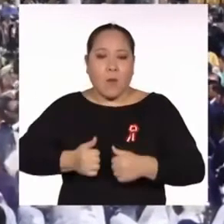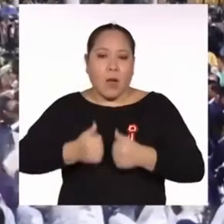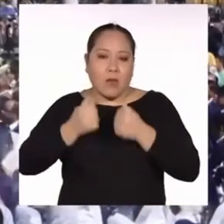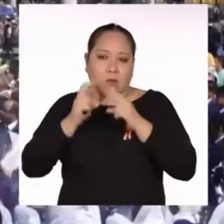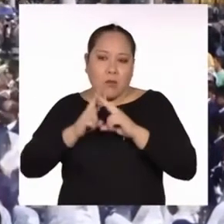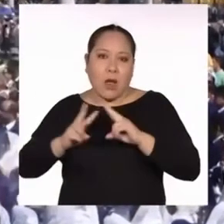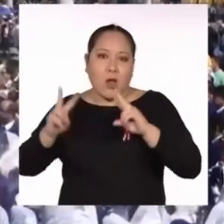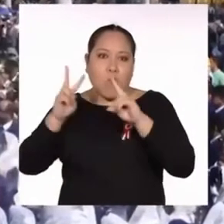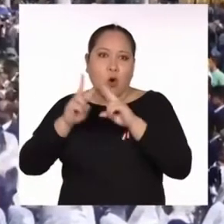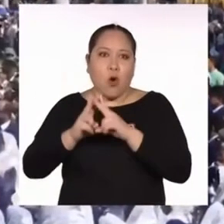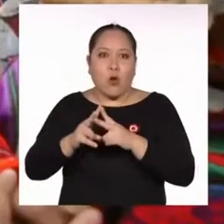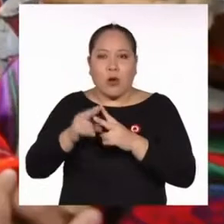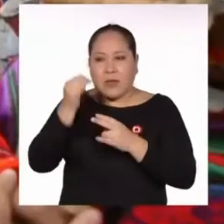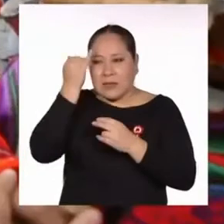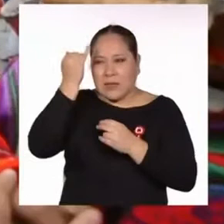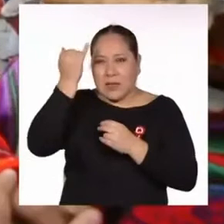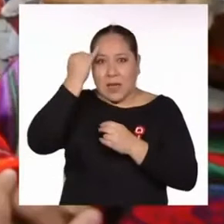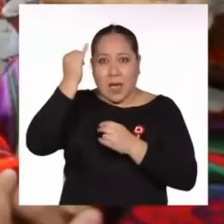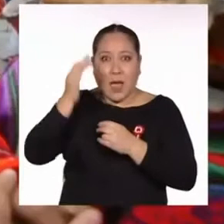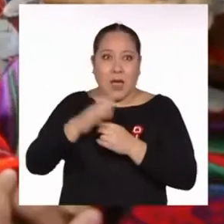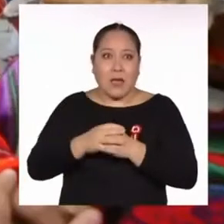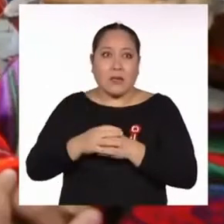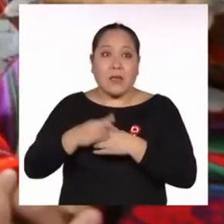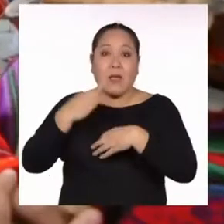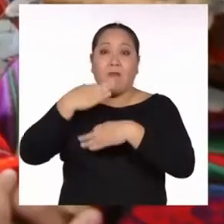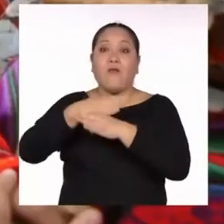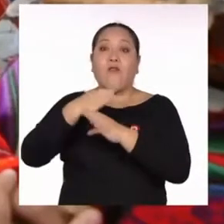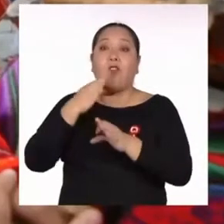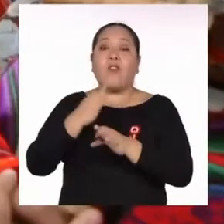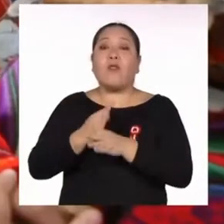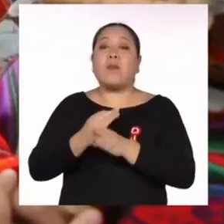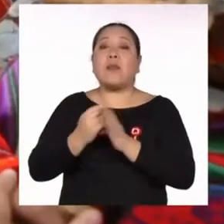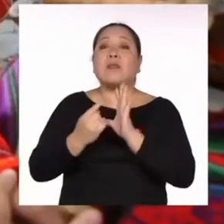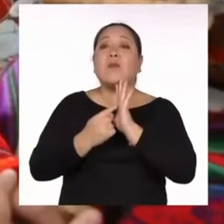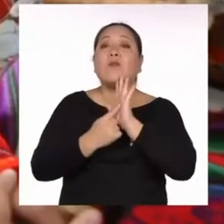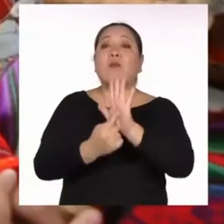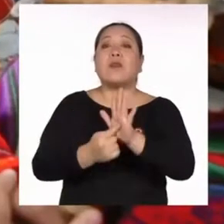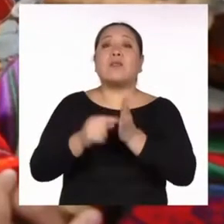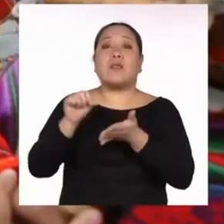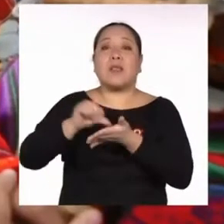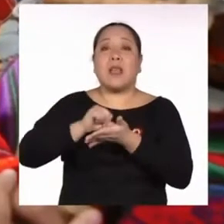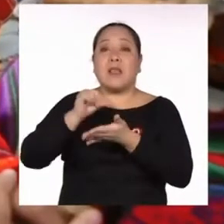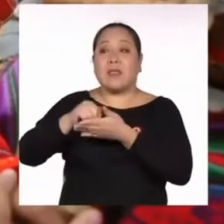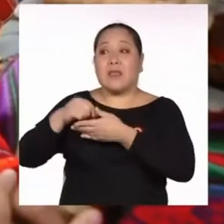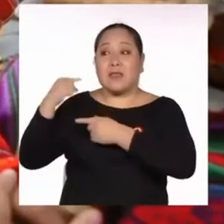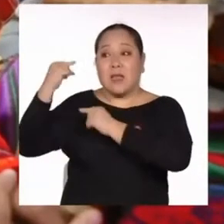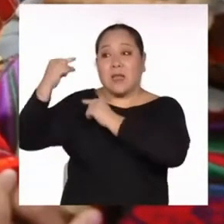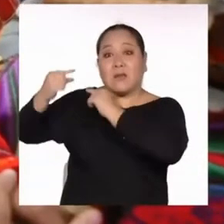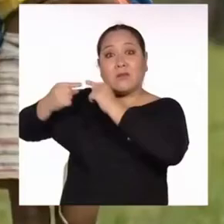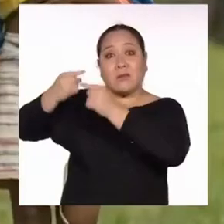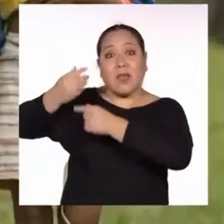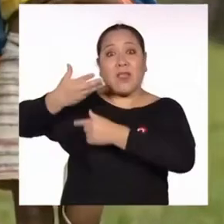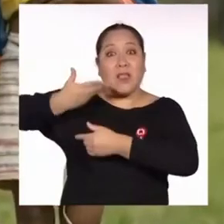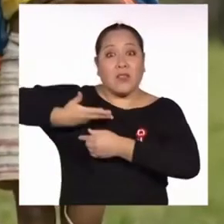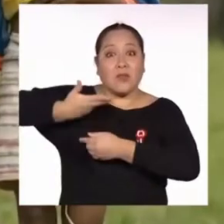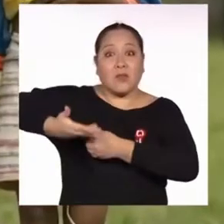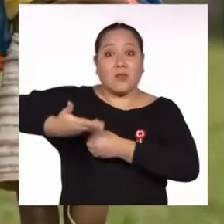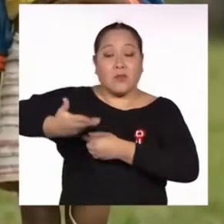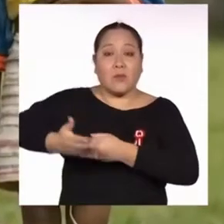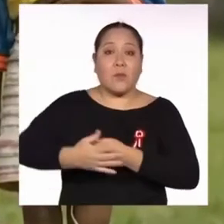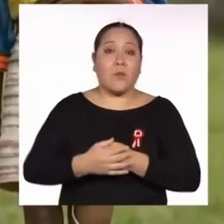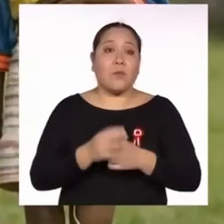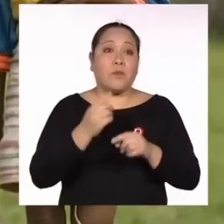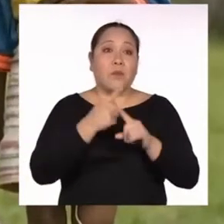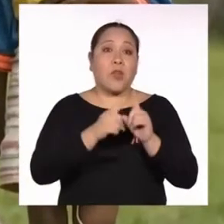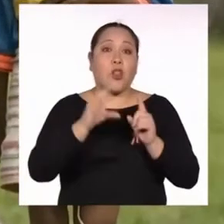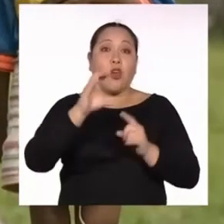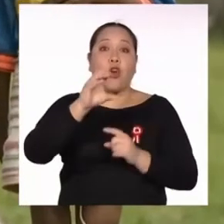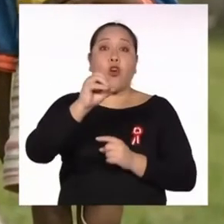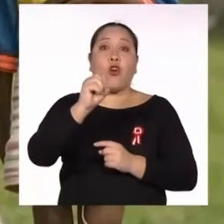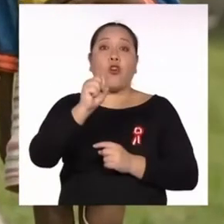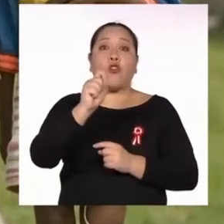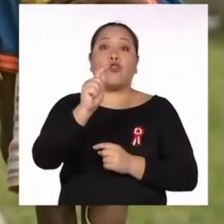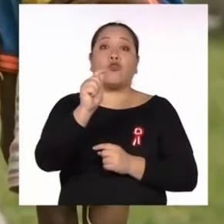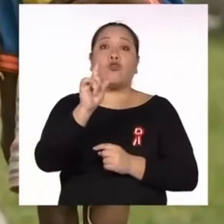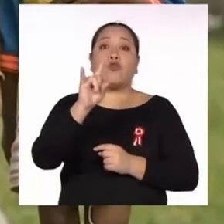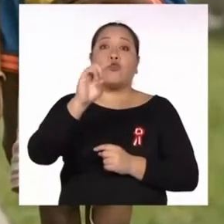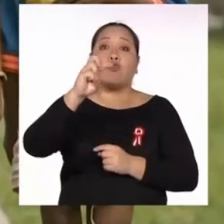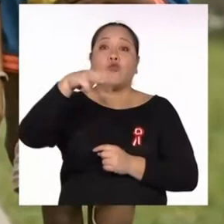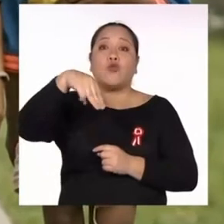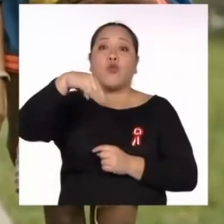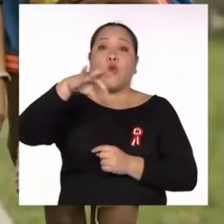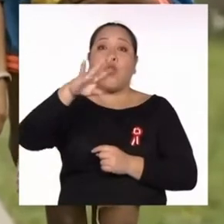valores creencias y formas de expresión artísticas mientras que las costumbres son hábitos o formas de comportamiento